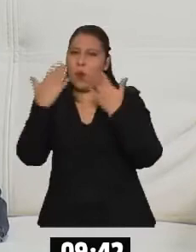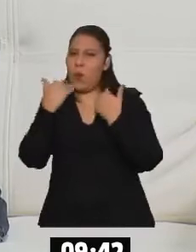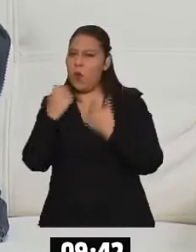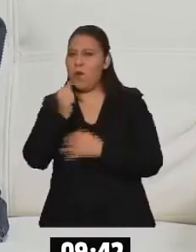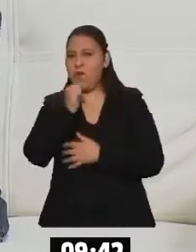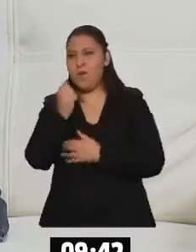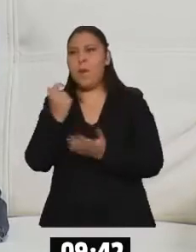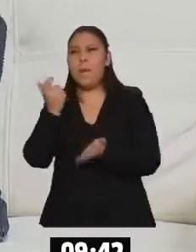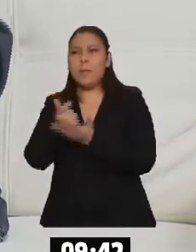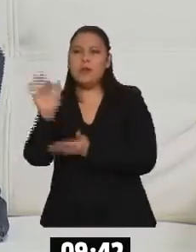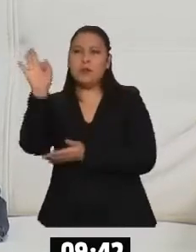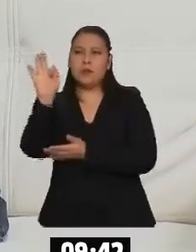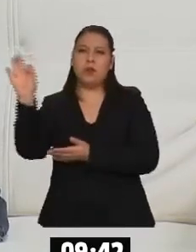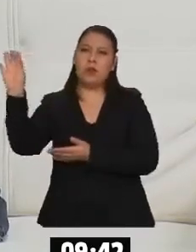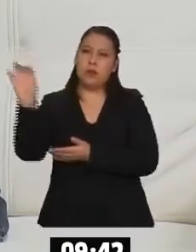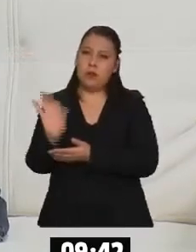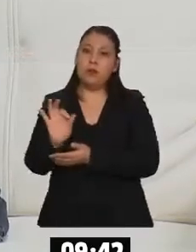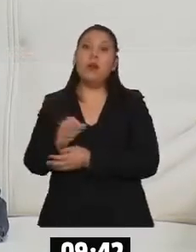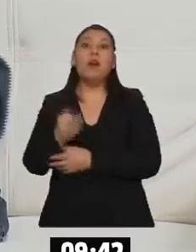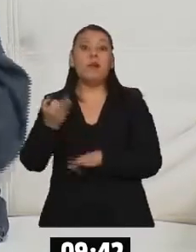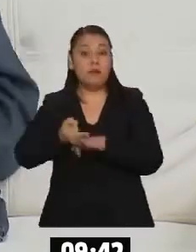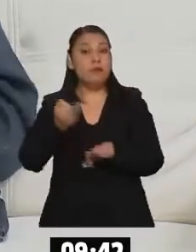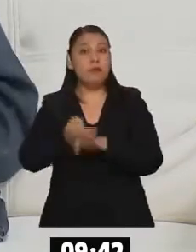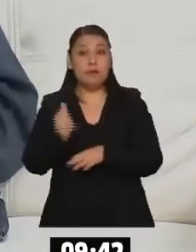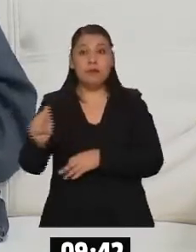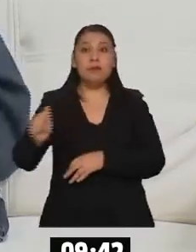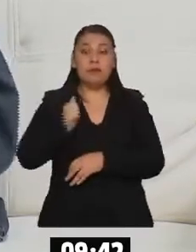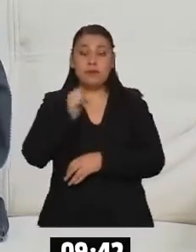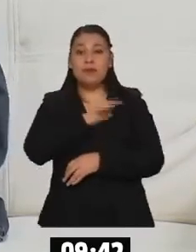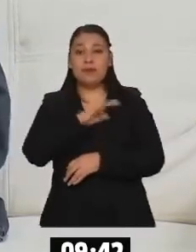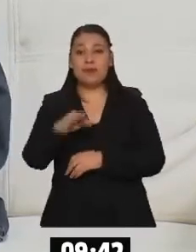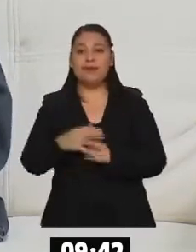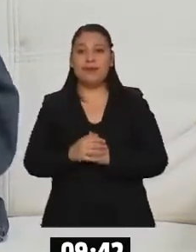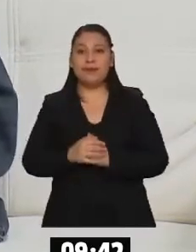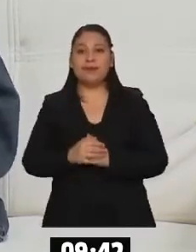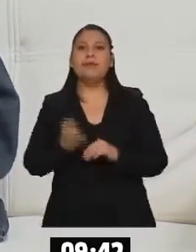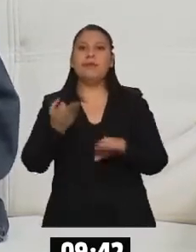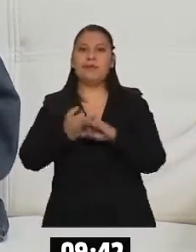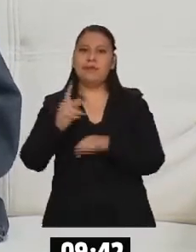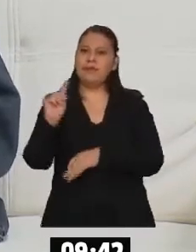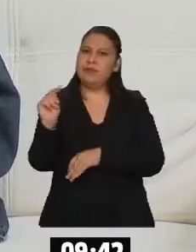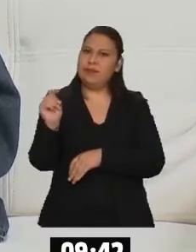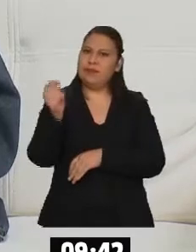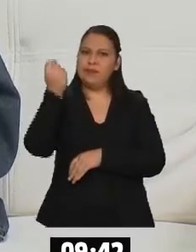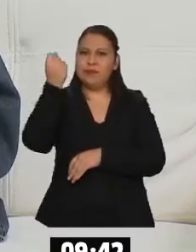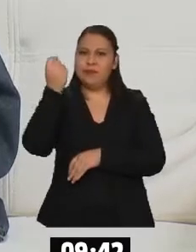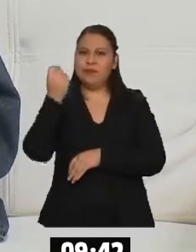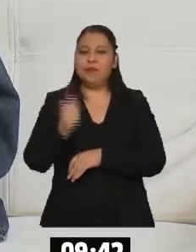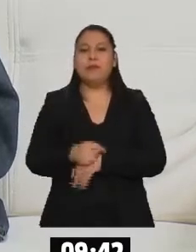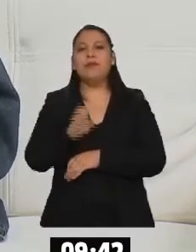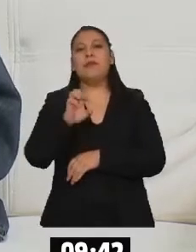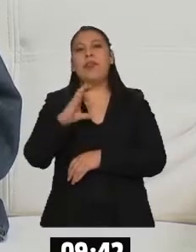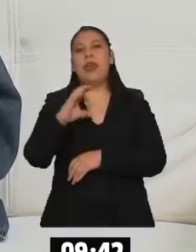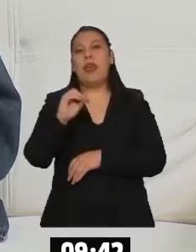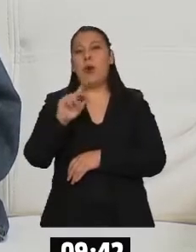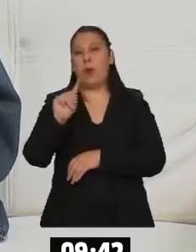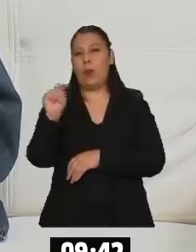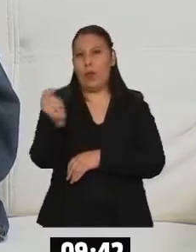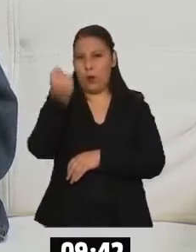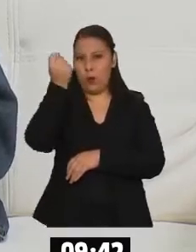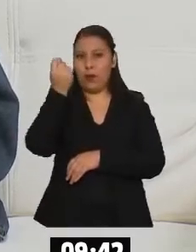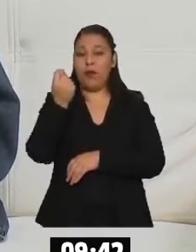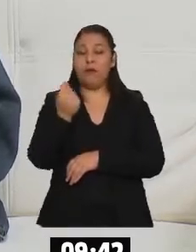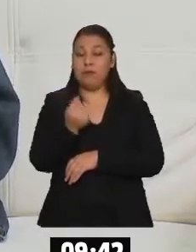estamos a tiempo de desarrollarlo es un es una tecnología una tecnología muy